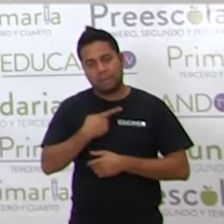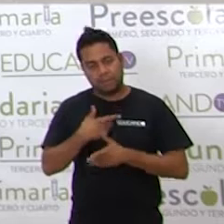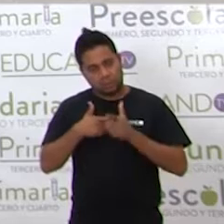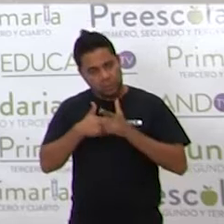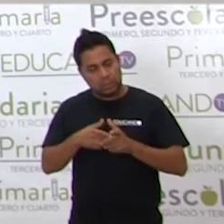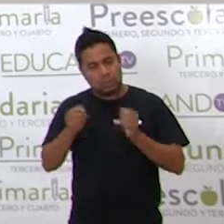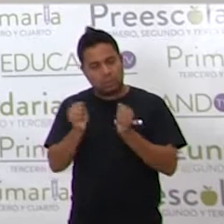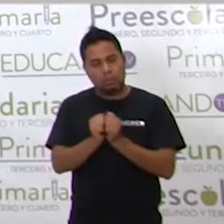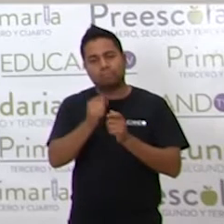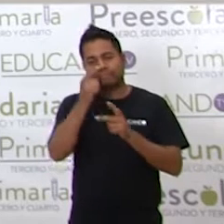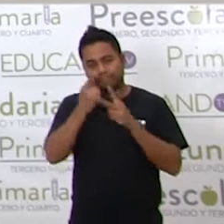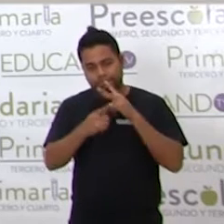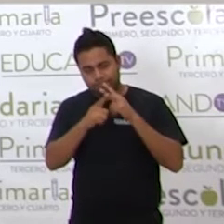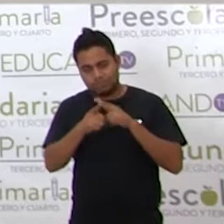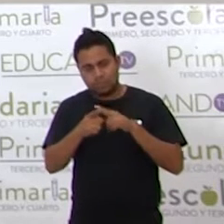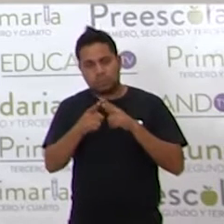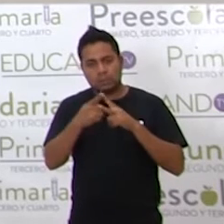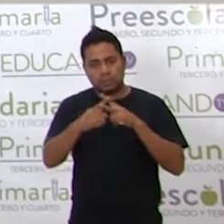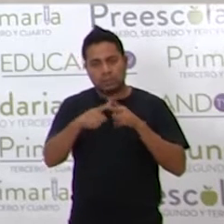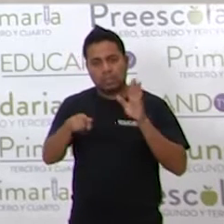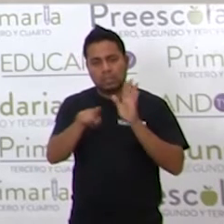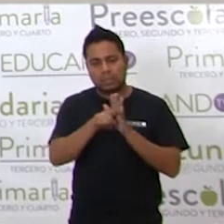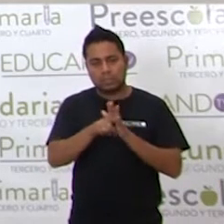continuar con nuestra resta. ¿De qué manera?